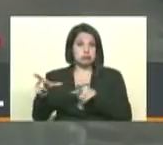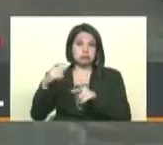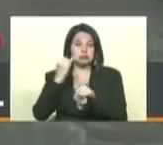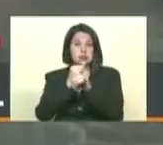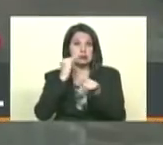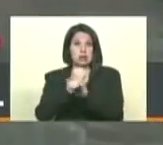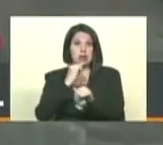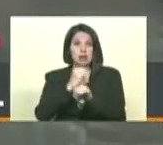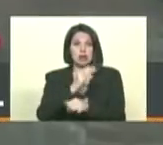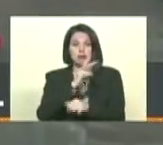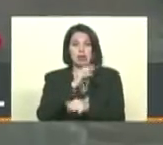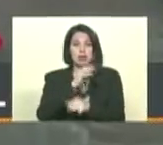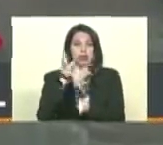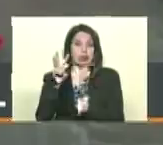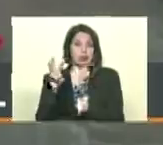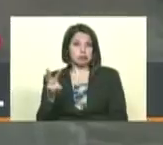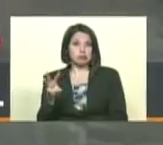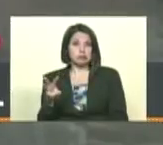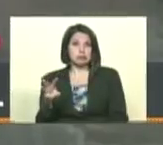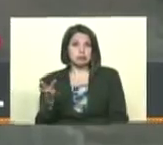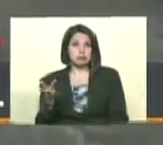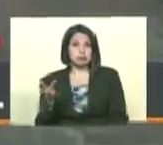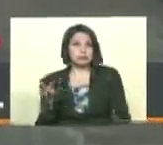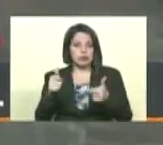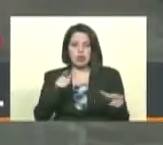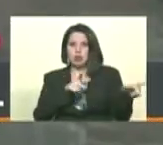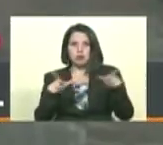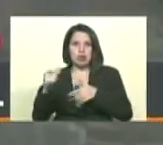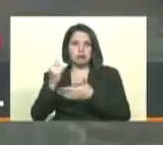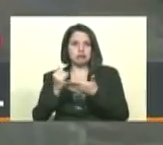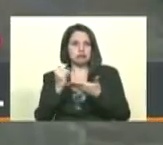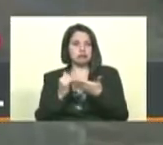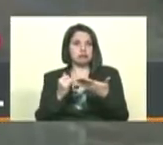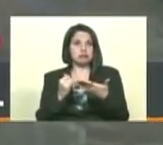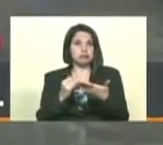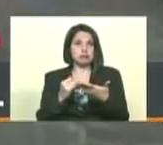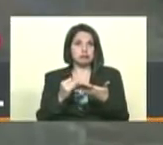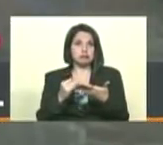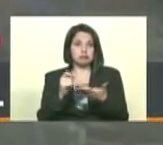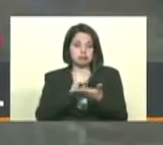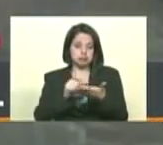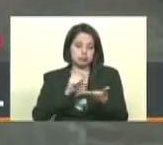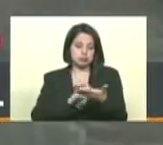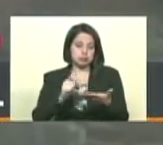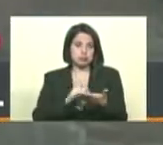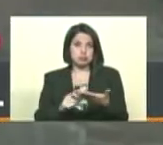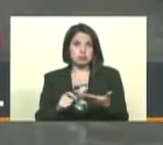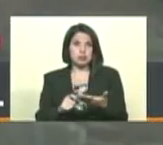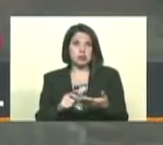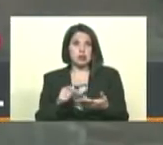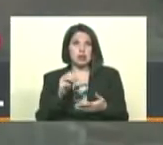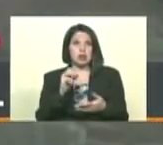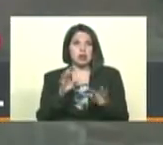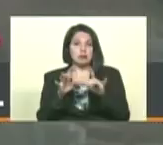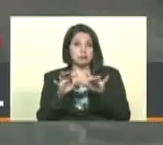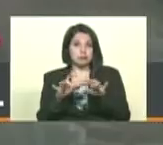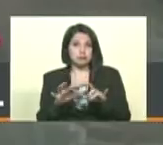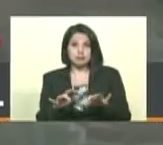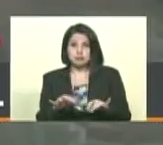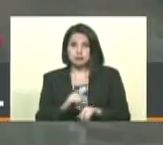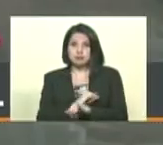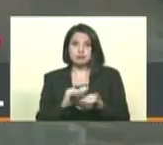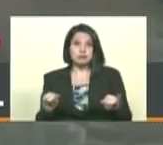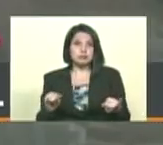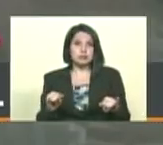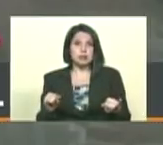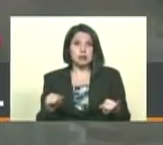Internet sus candidatos y candidatas inscritas o parcialmente algunas de ellos y han estado llevando